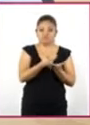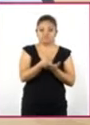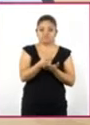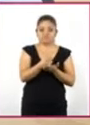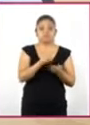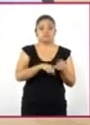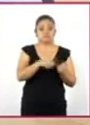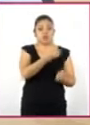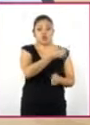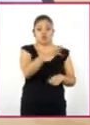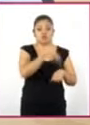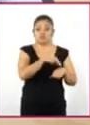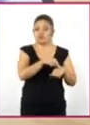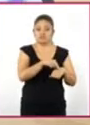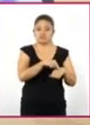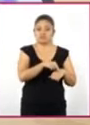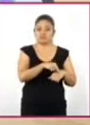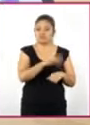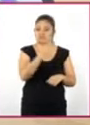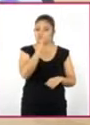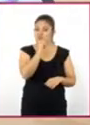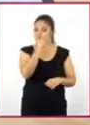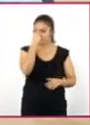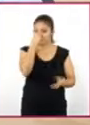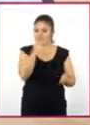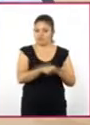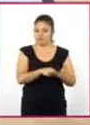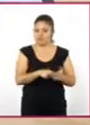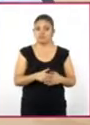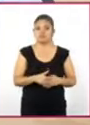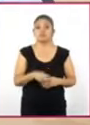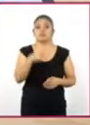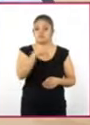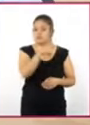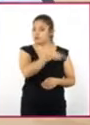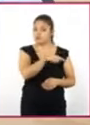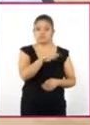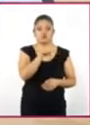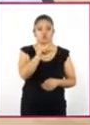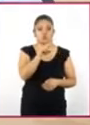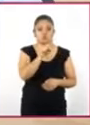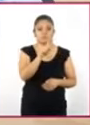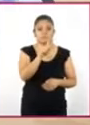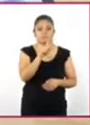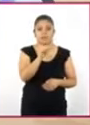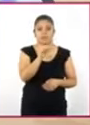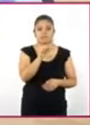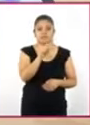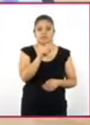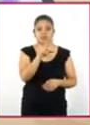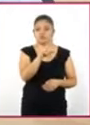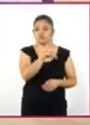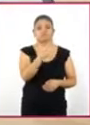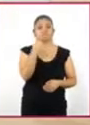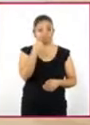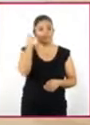su teoría, y sus investigaciones lo llevaron a desarrollar vacunas utilizadas para curar la difteria y la